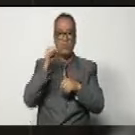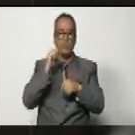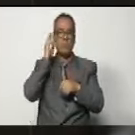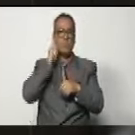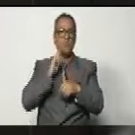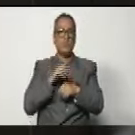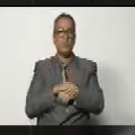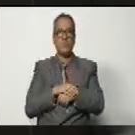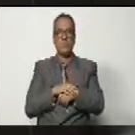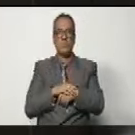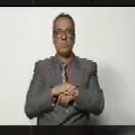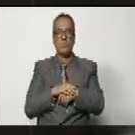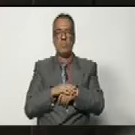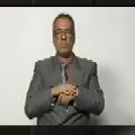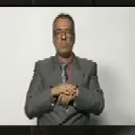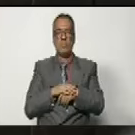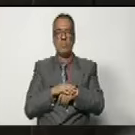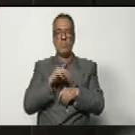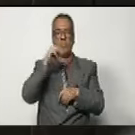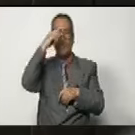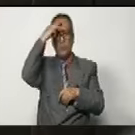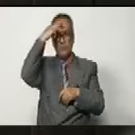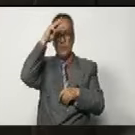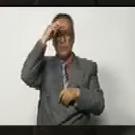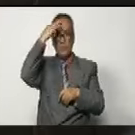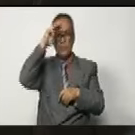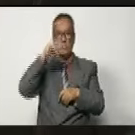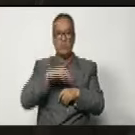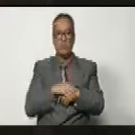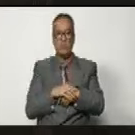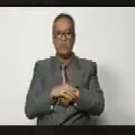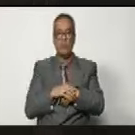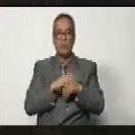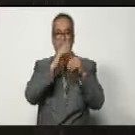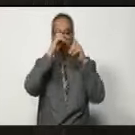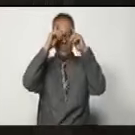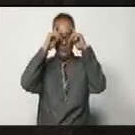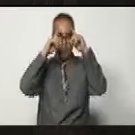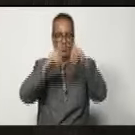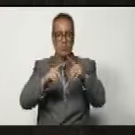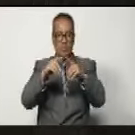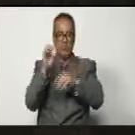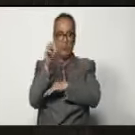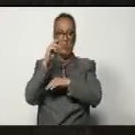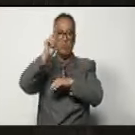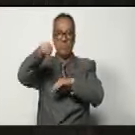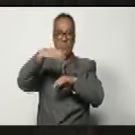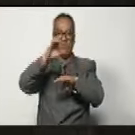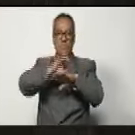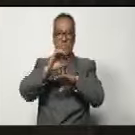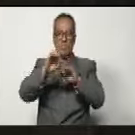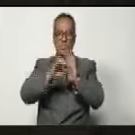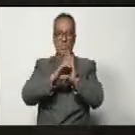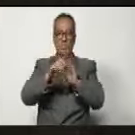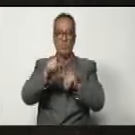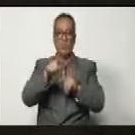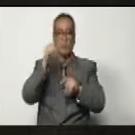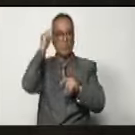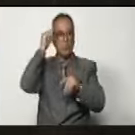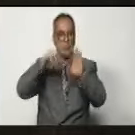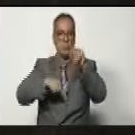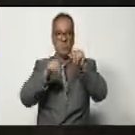Bolívar, en México decide el Congreso Constituyente el